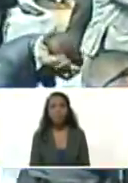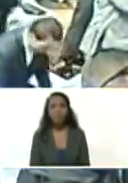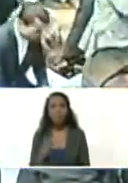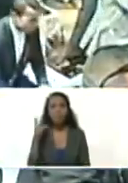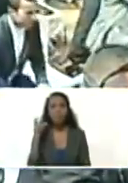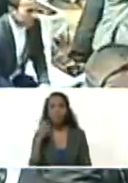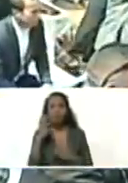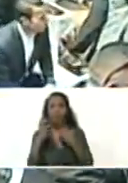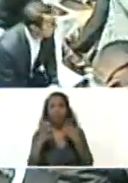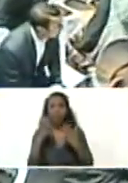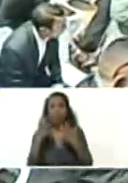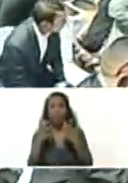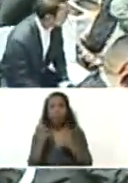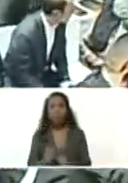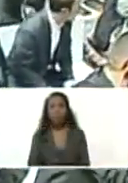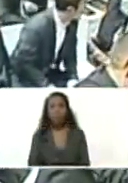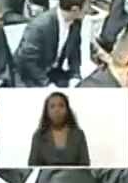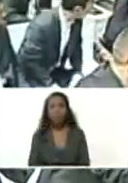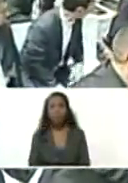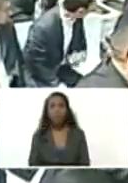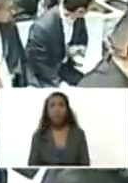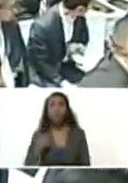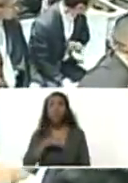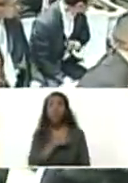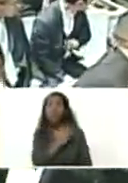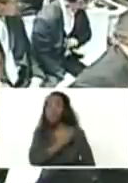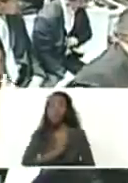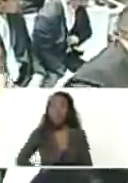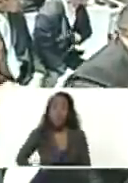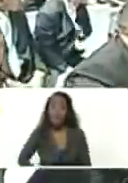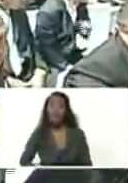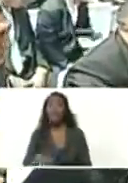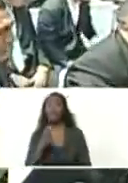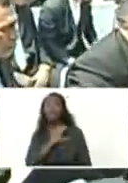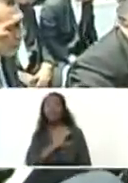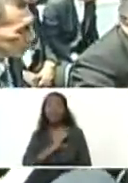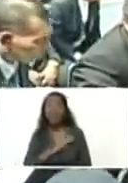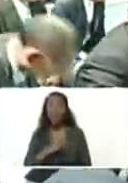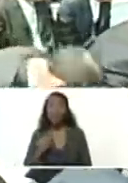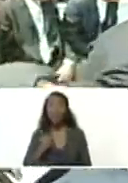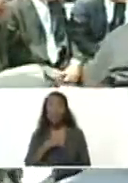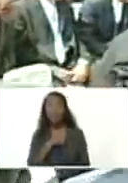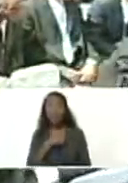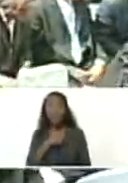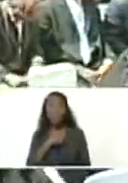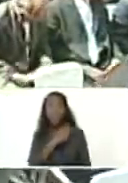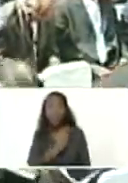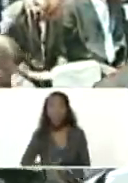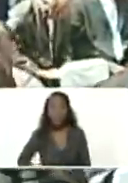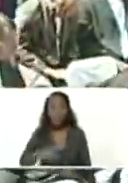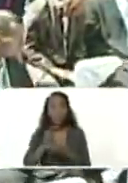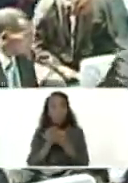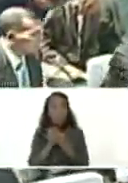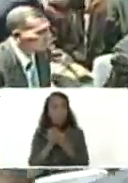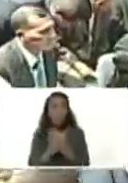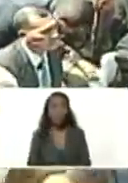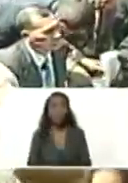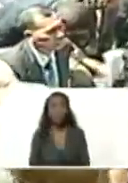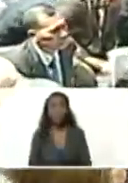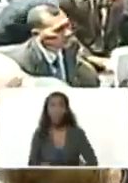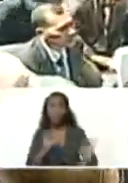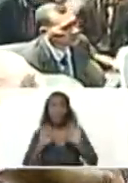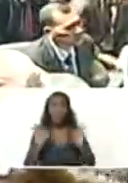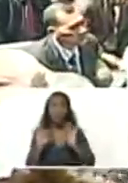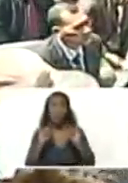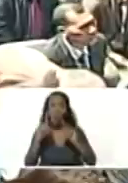Nuestro presidente obrero, nuestro presidente cristiano, nuestro presidente amigo. Preparemos una buena